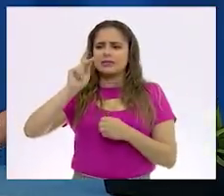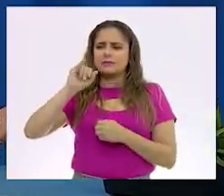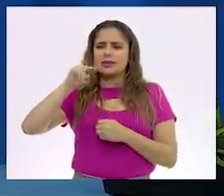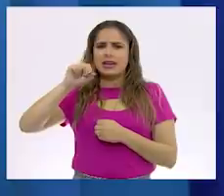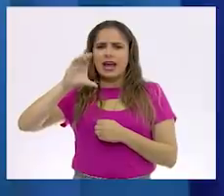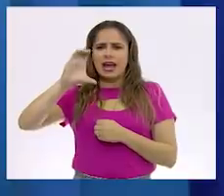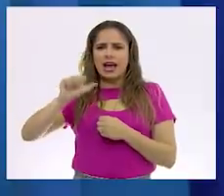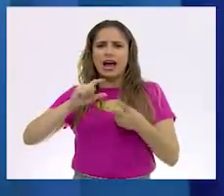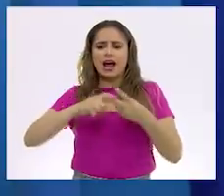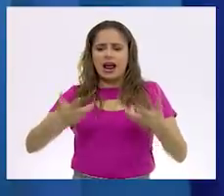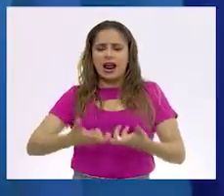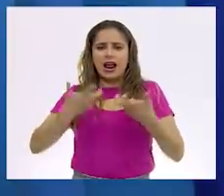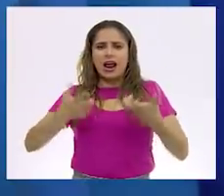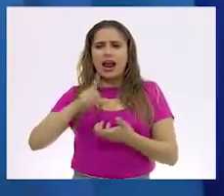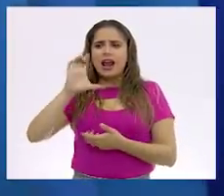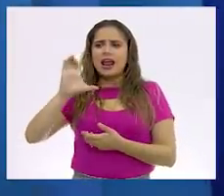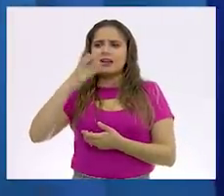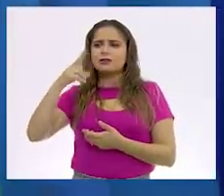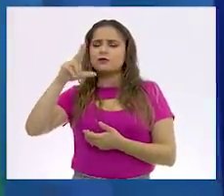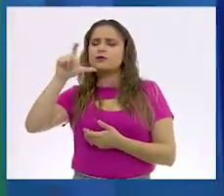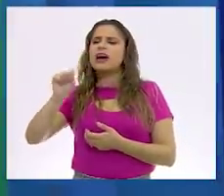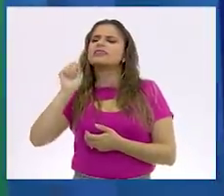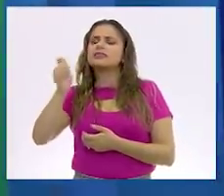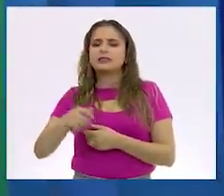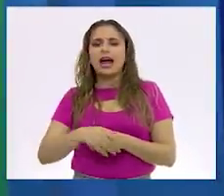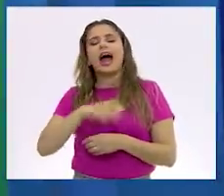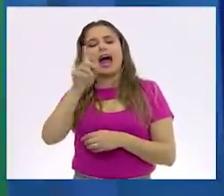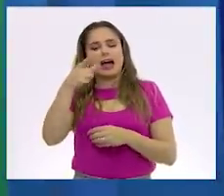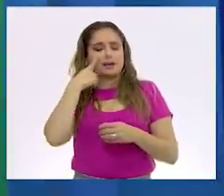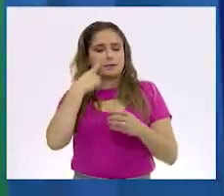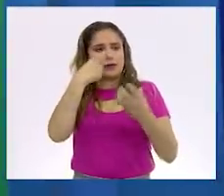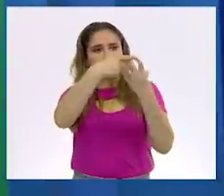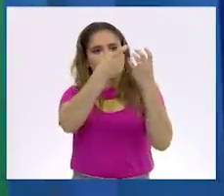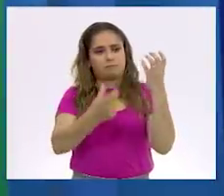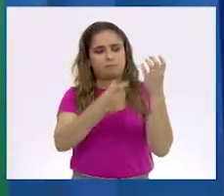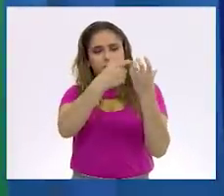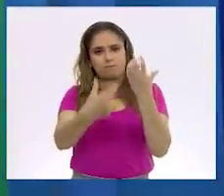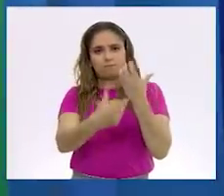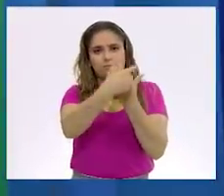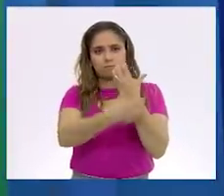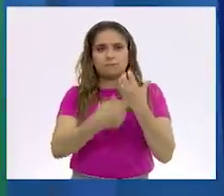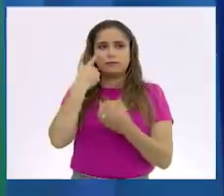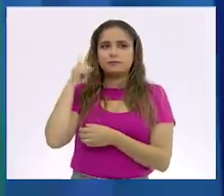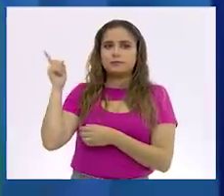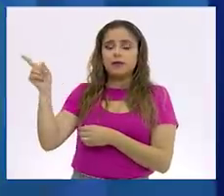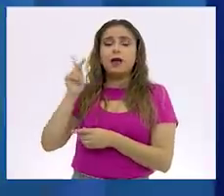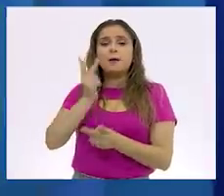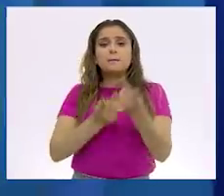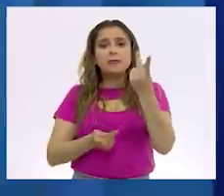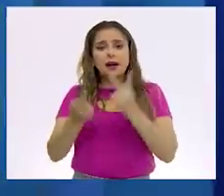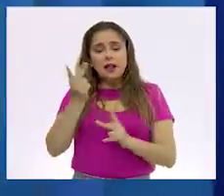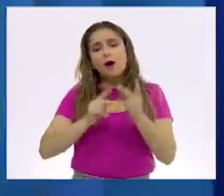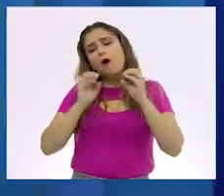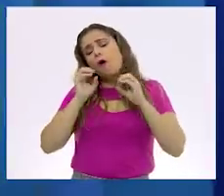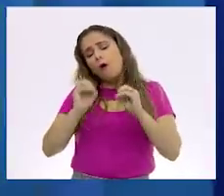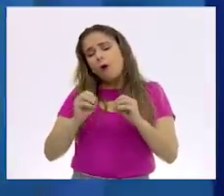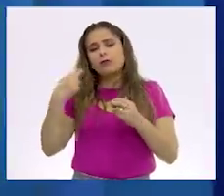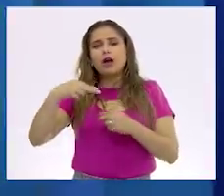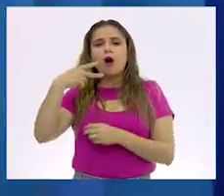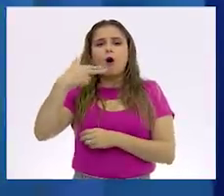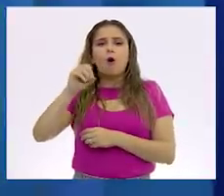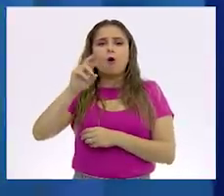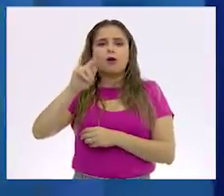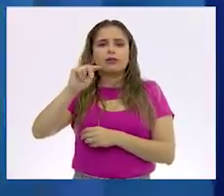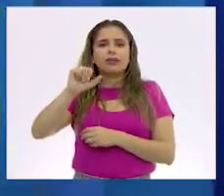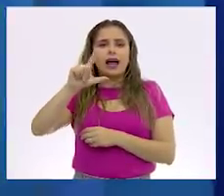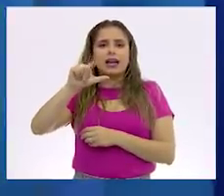Mira, esas son las hojas de las plantas y se les nombra normalmente verduras o hortalizas porque se